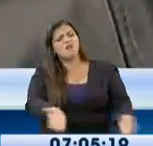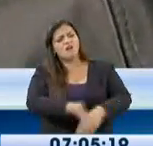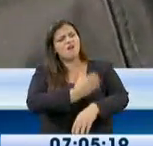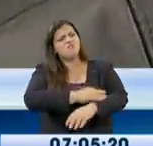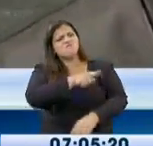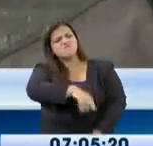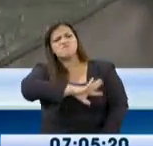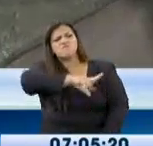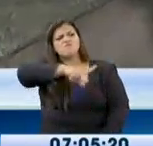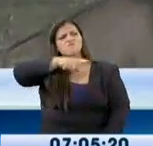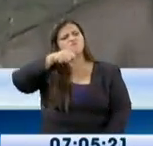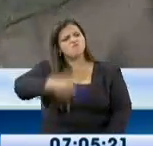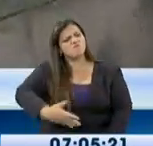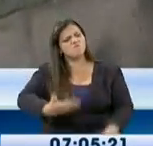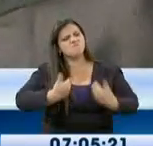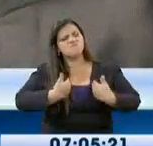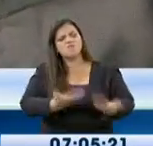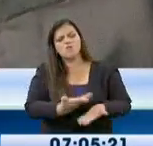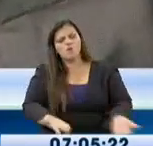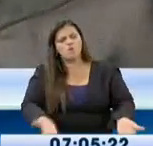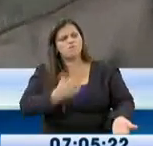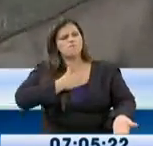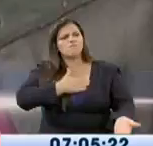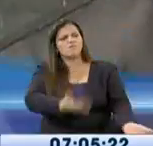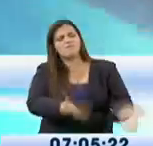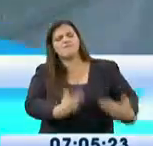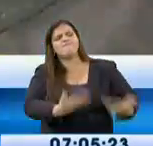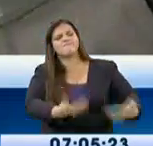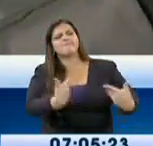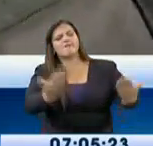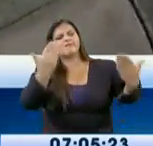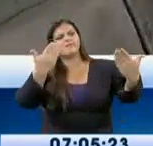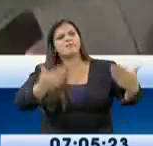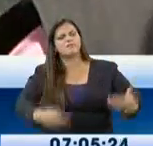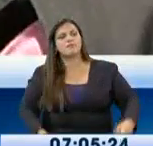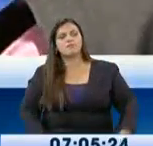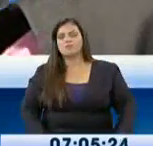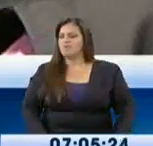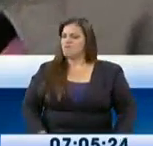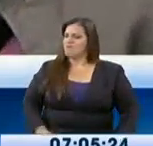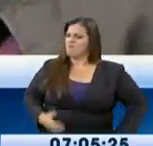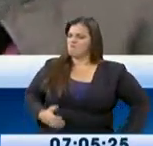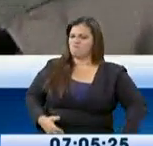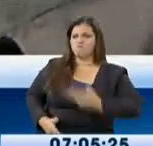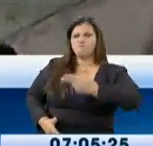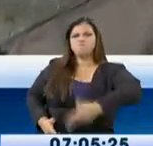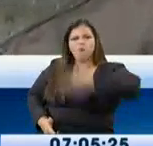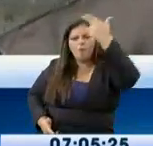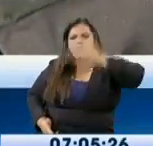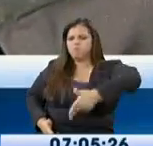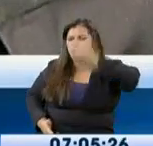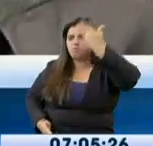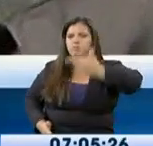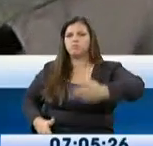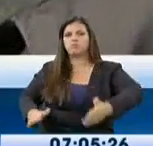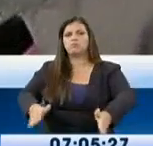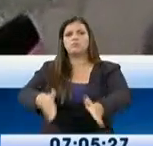persona que el ciudadano le ayudó en la fuga pues a bordo de una motocicleta. El problema nace